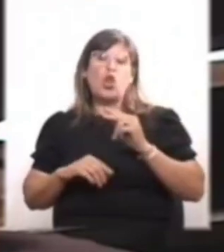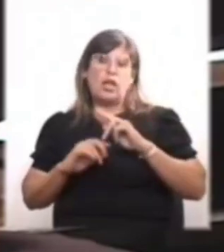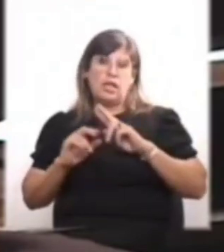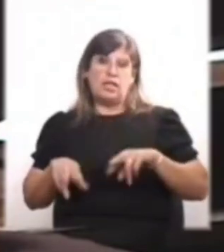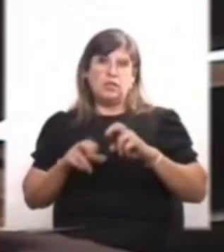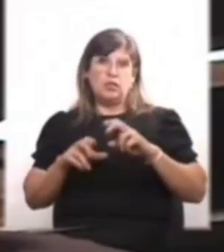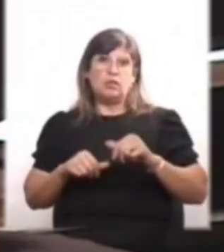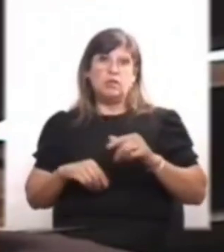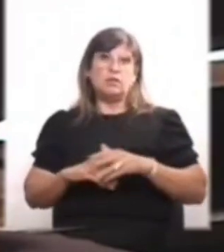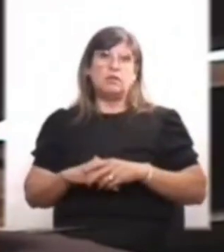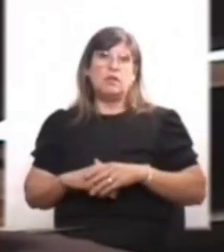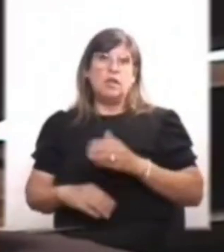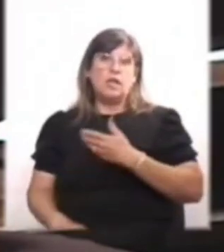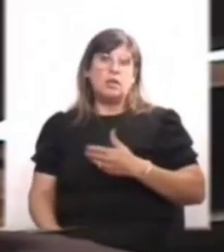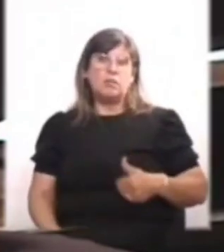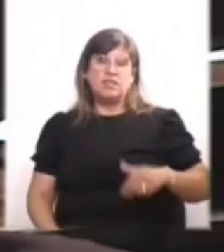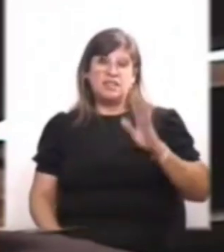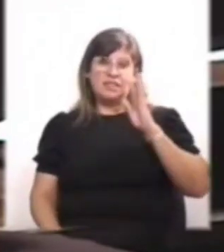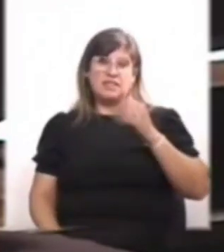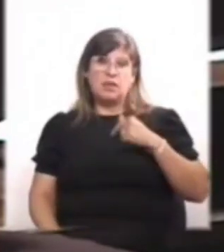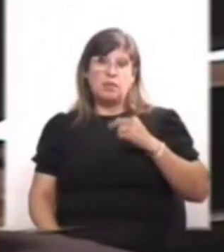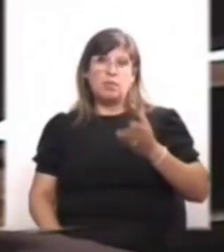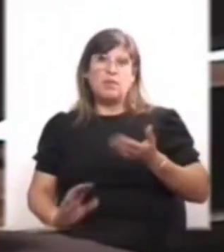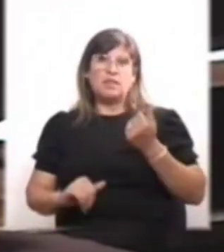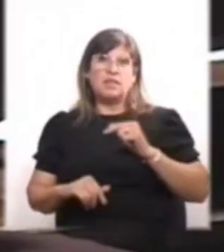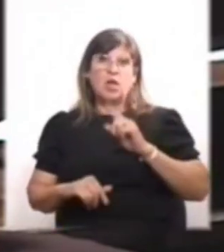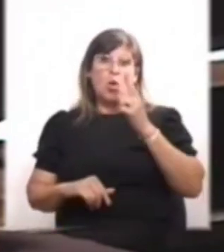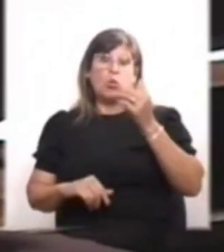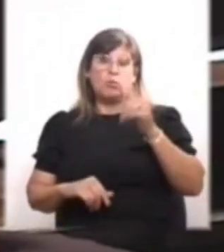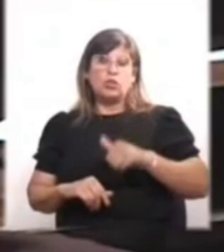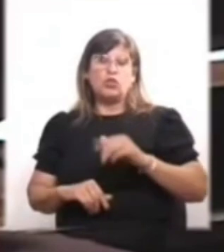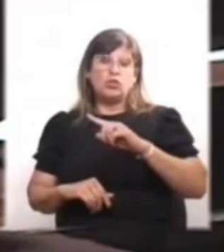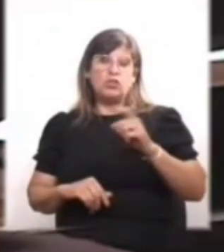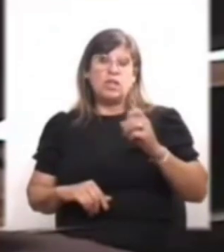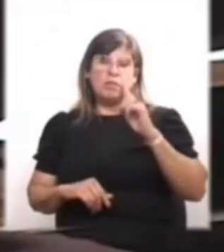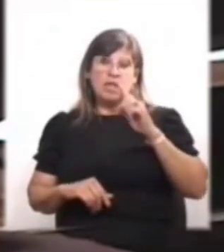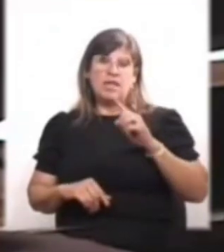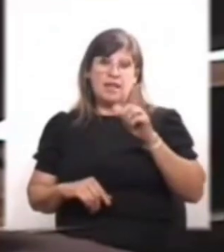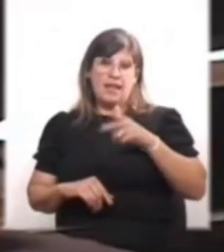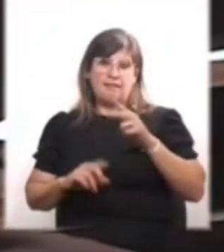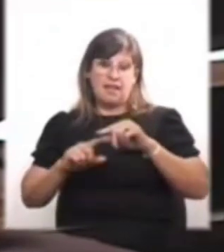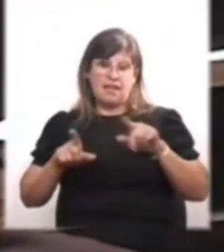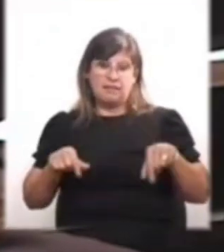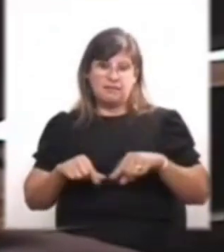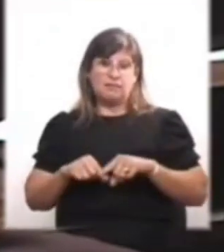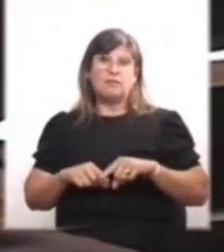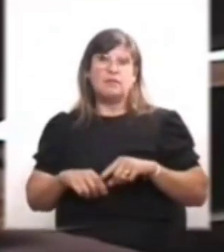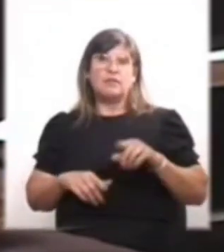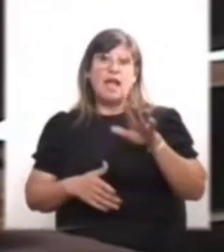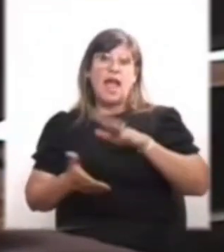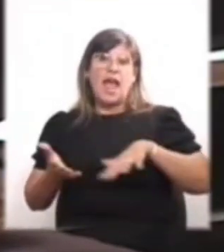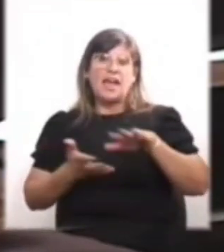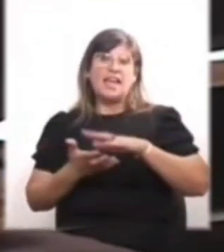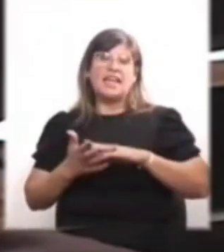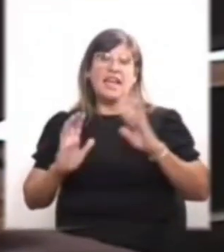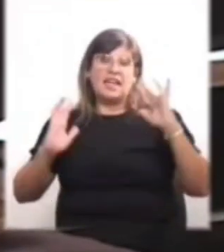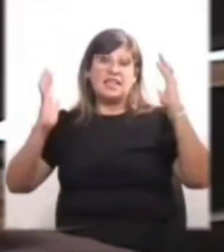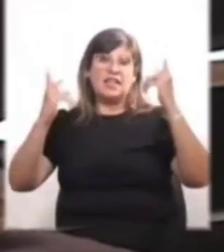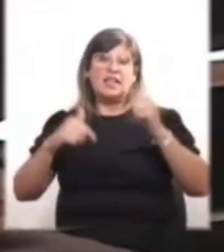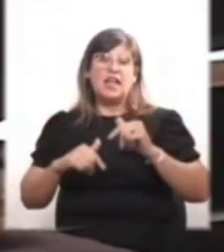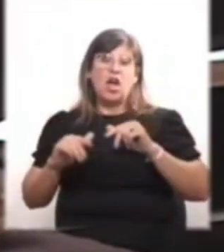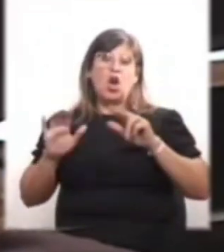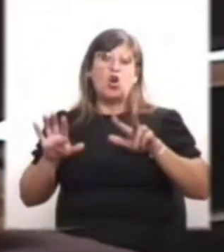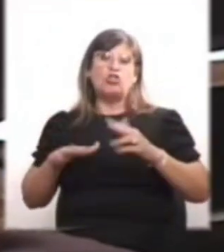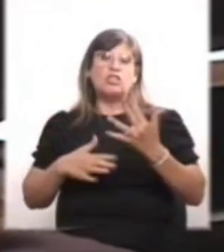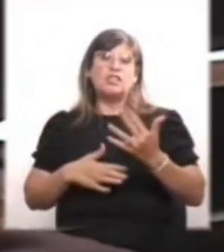agricultura, y el presidente sabe más que yo de este tema, ocupa 1.100.000 hectáreas. El área forestal,